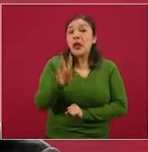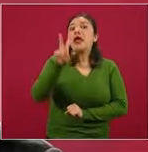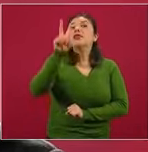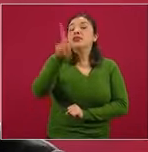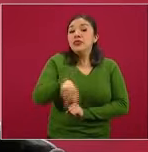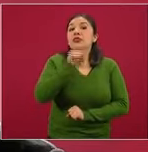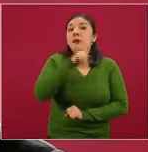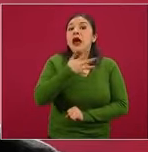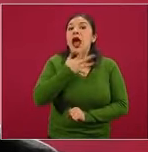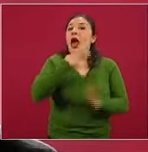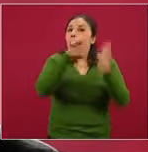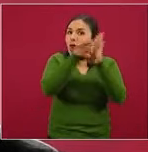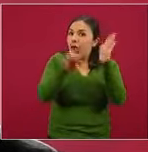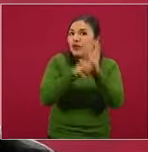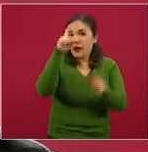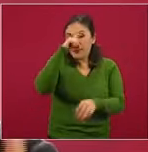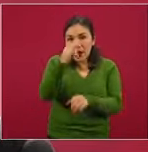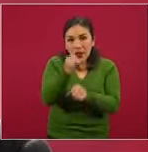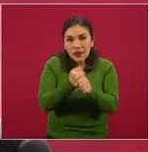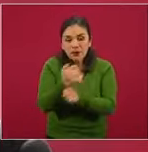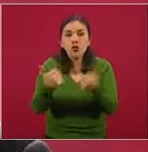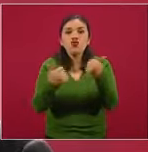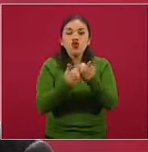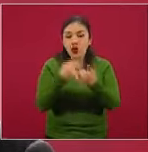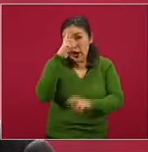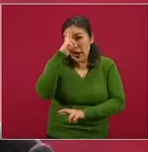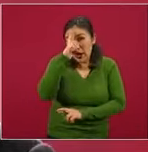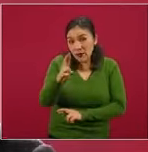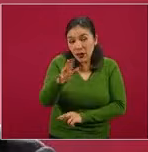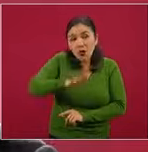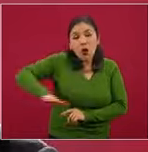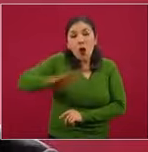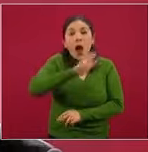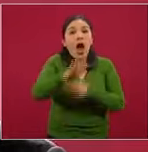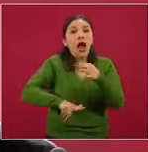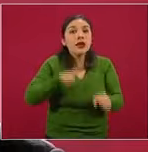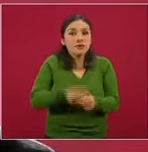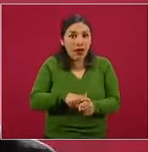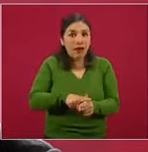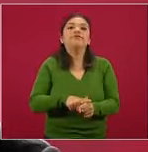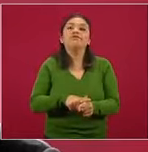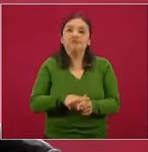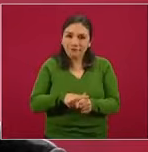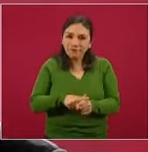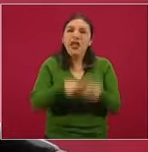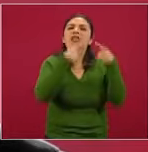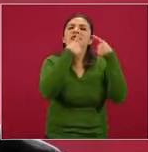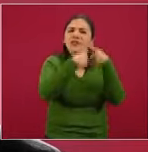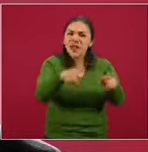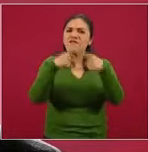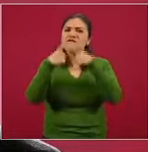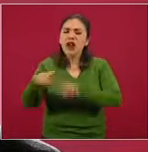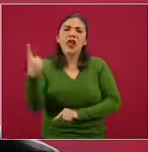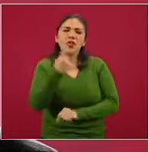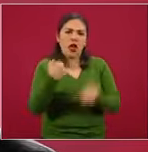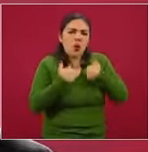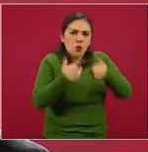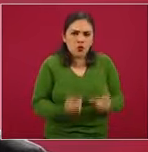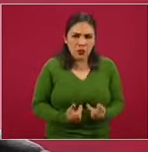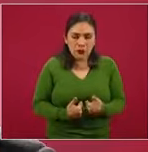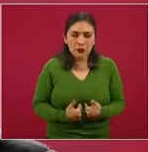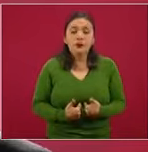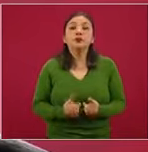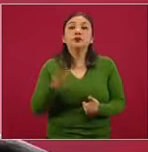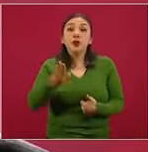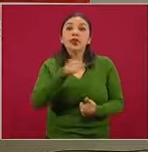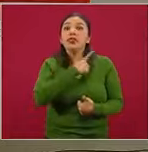también existe la ética de investigación para el respeto de las especies animales, diferentes a los seres humanos,